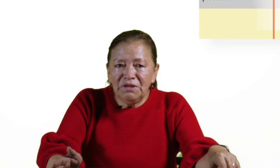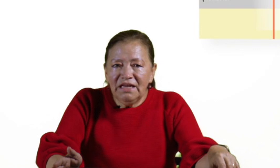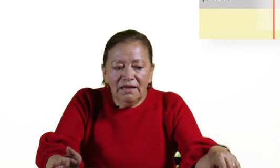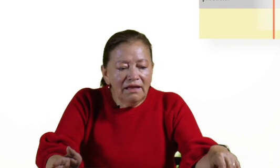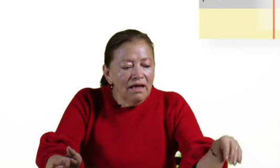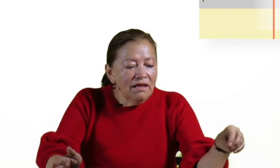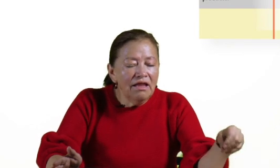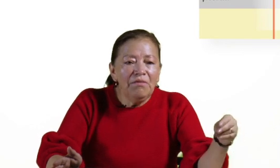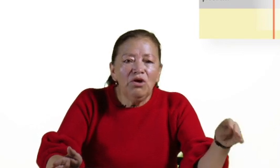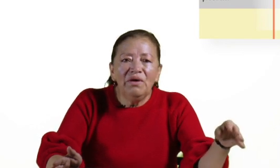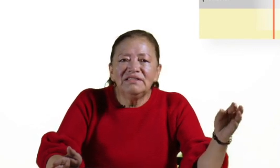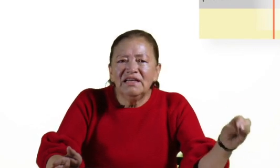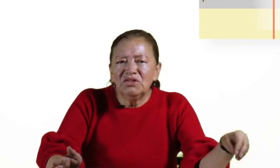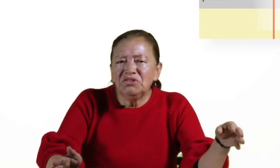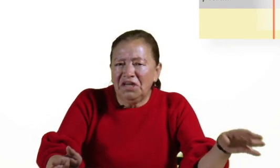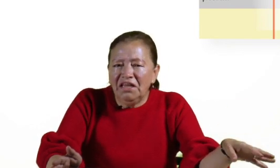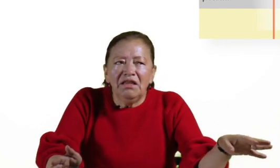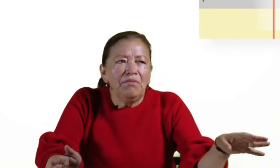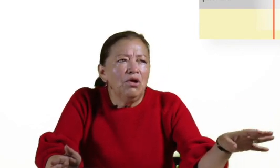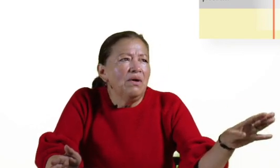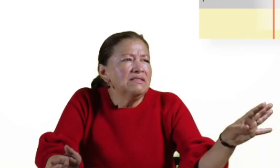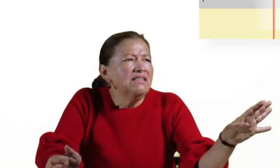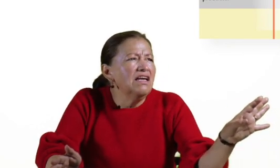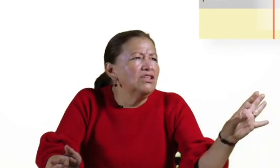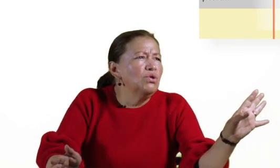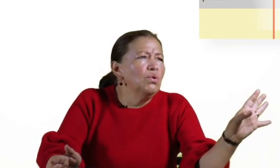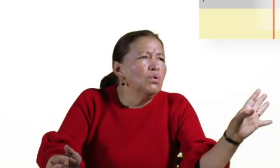ya después de 1930,